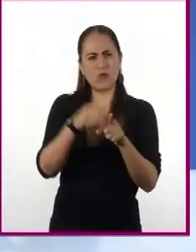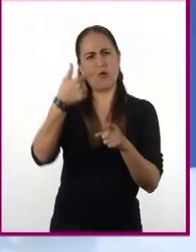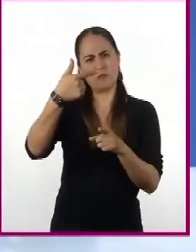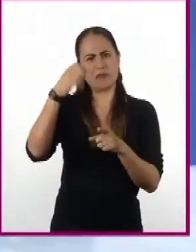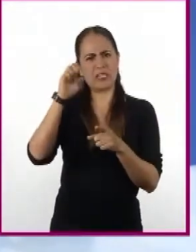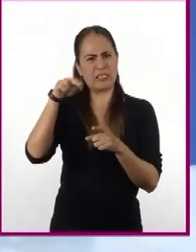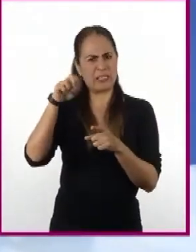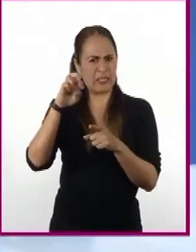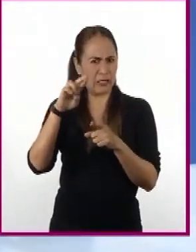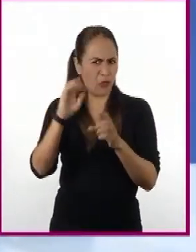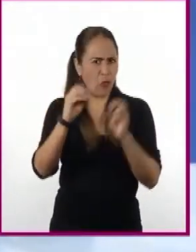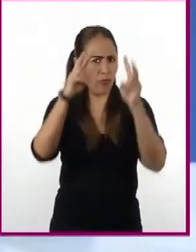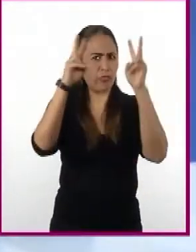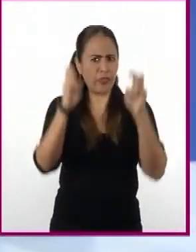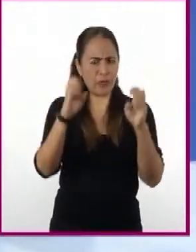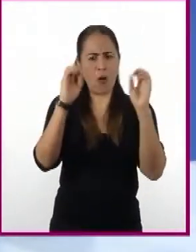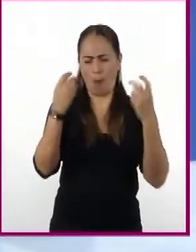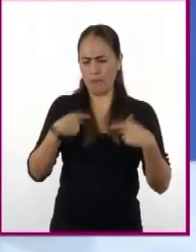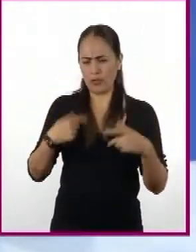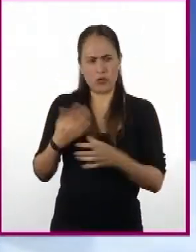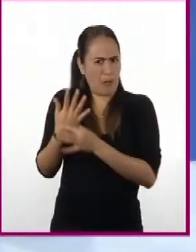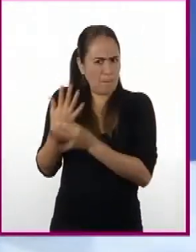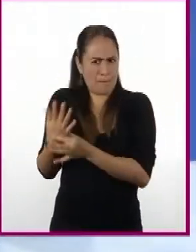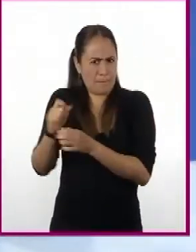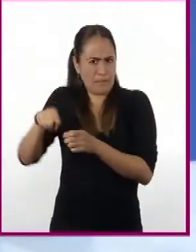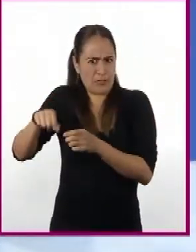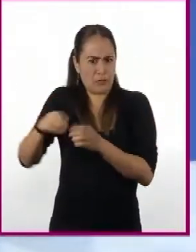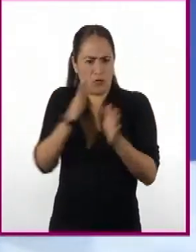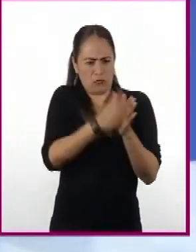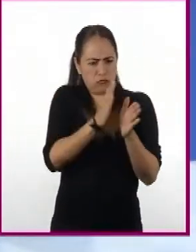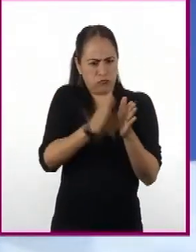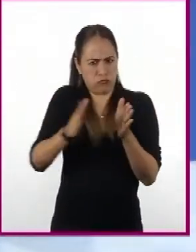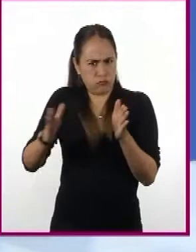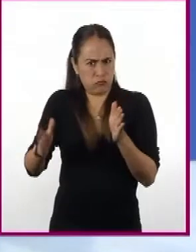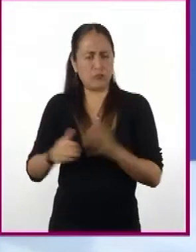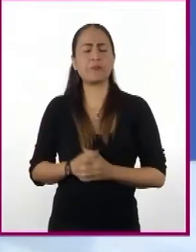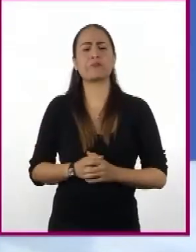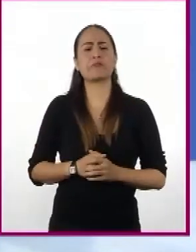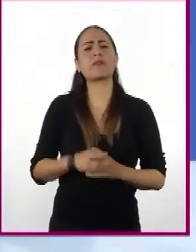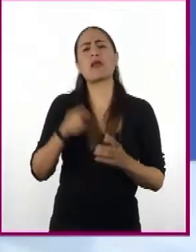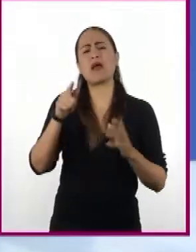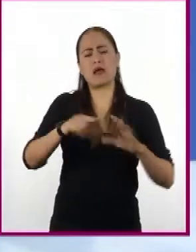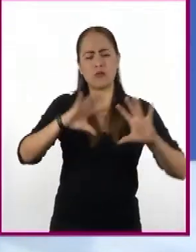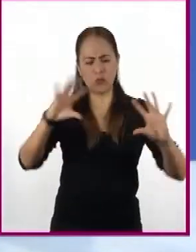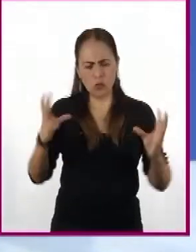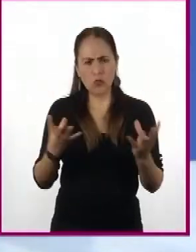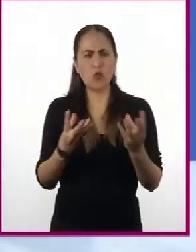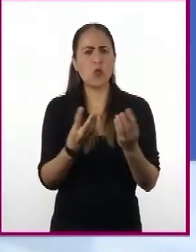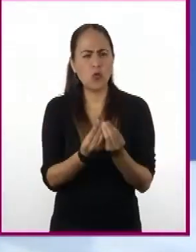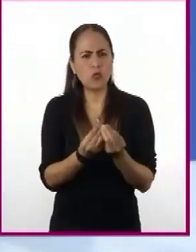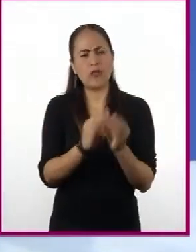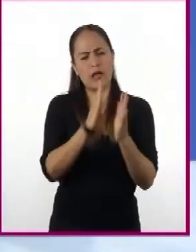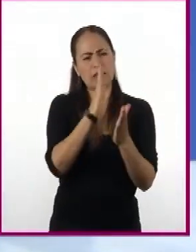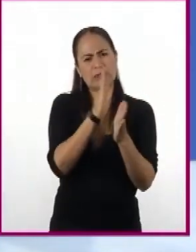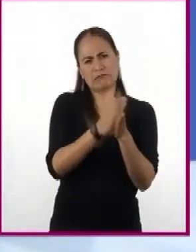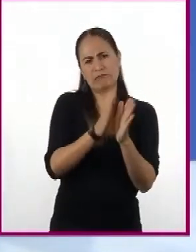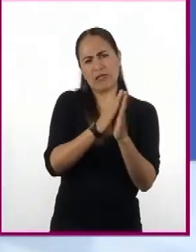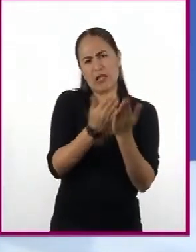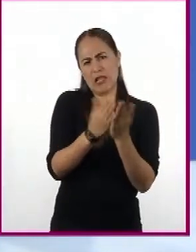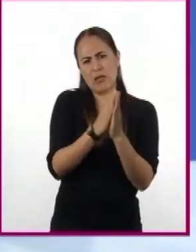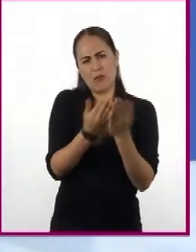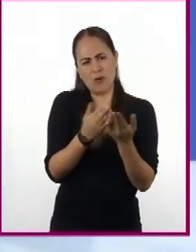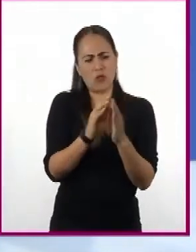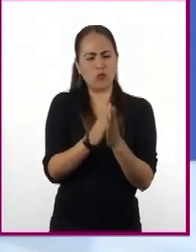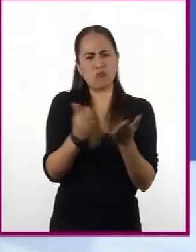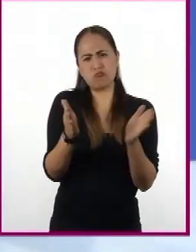temática o del mismo autor. En la narrativa se les conoce como una colección de obras cortas que por lo general